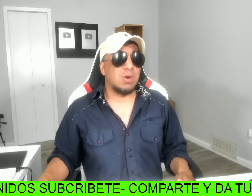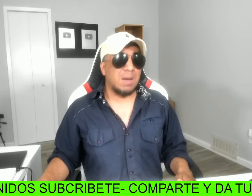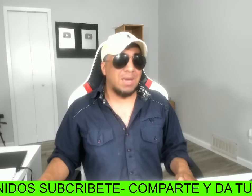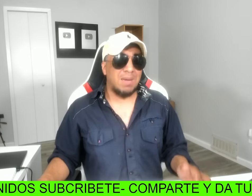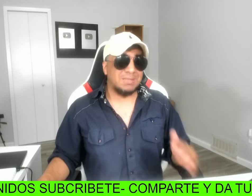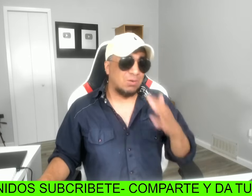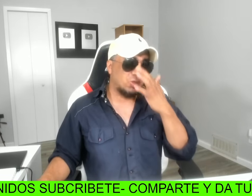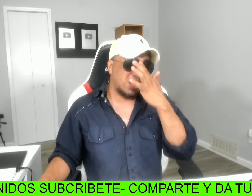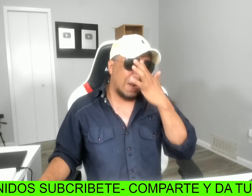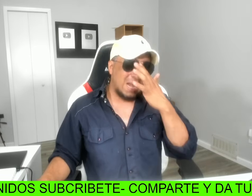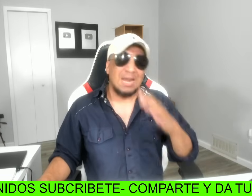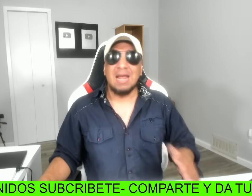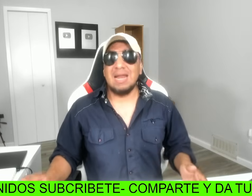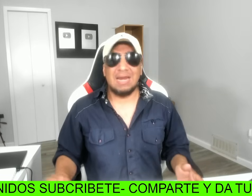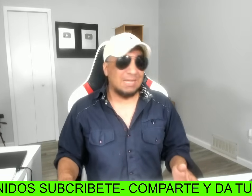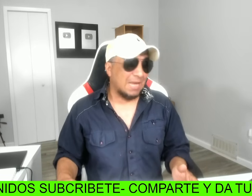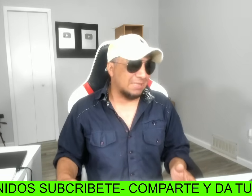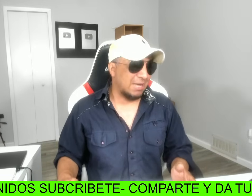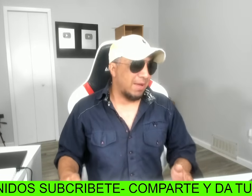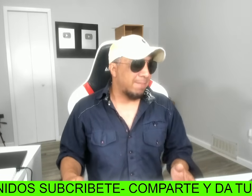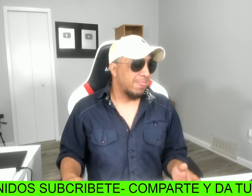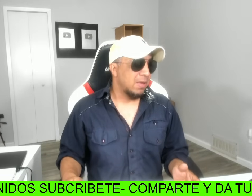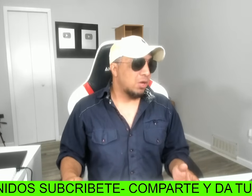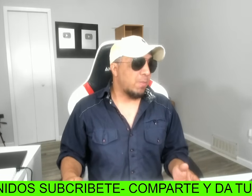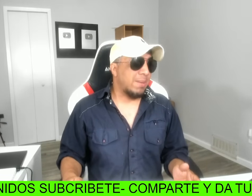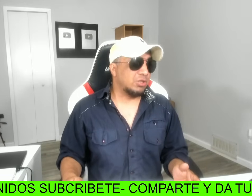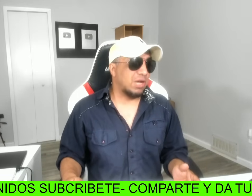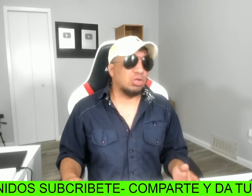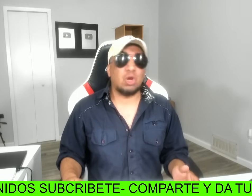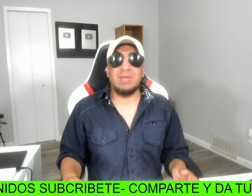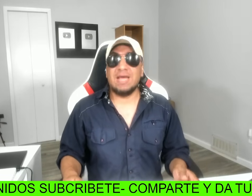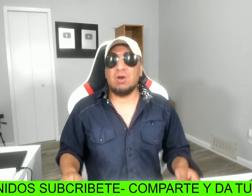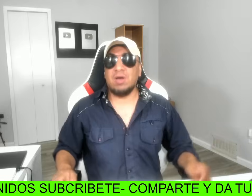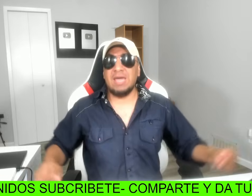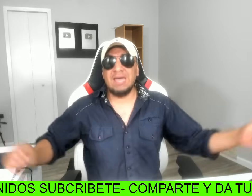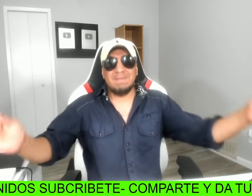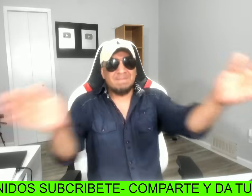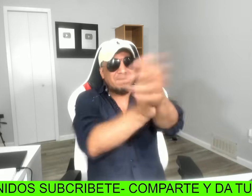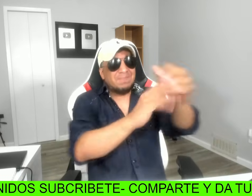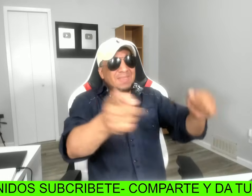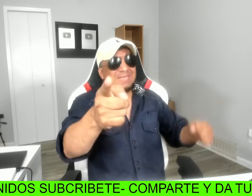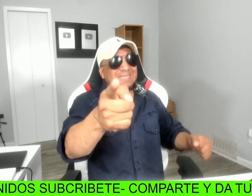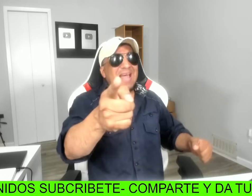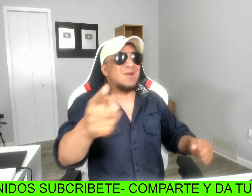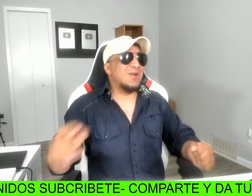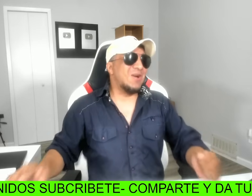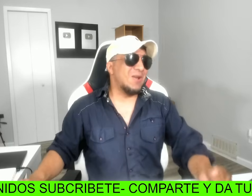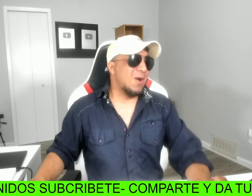Búscame en mi segundo canal, La Neta SB. Nos vemos en otro video y...